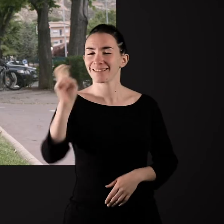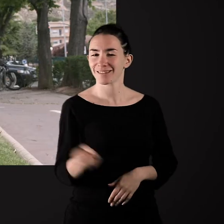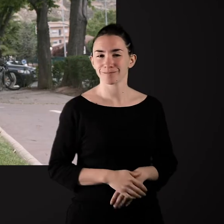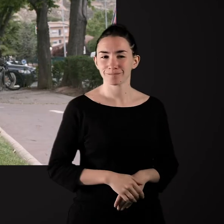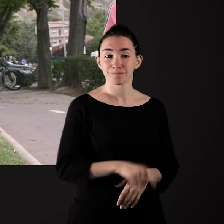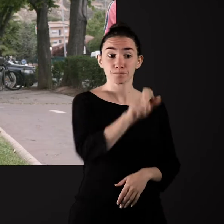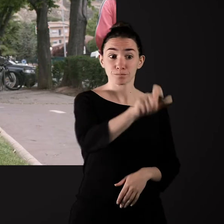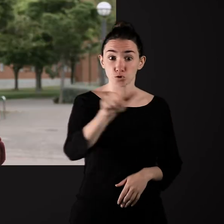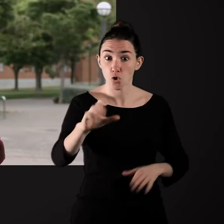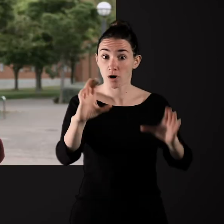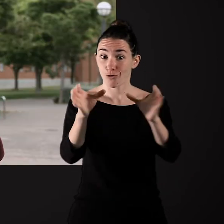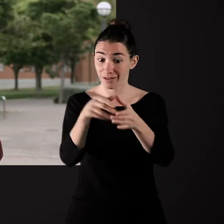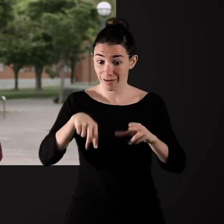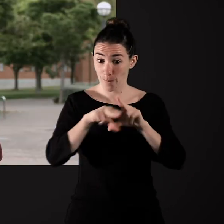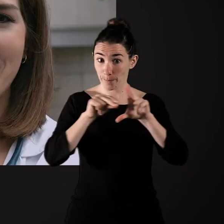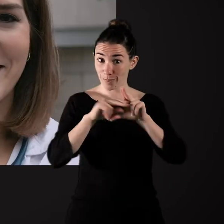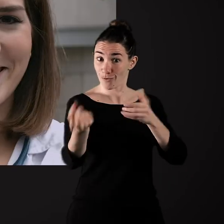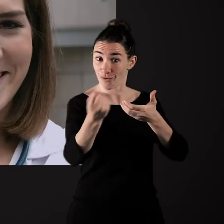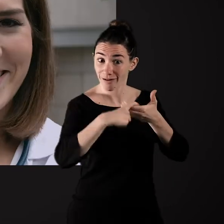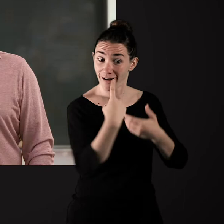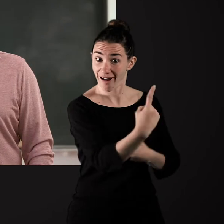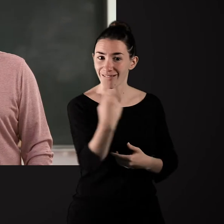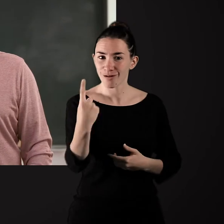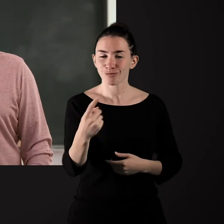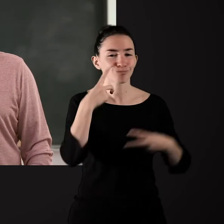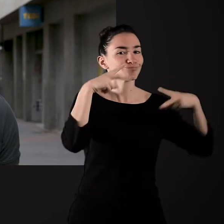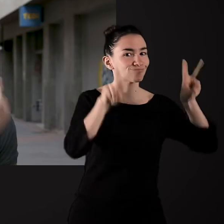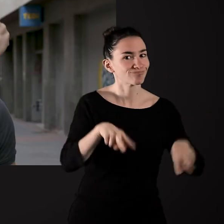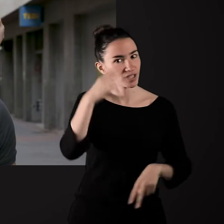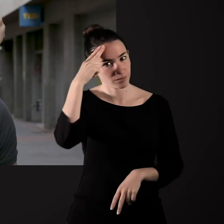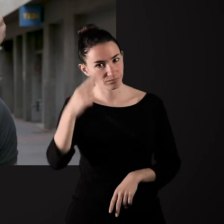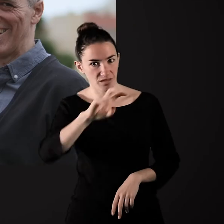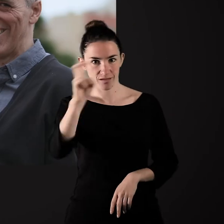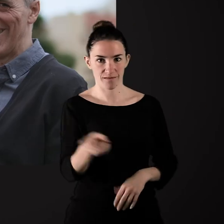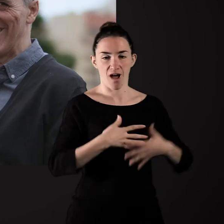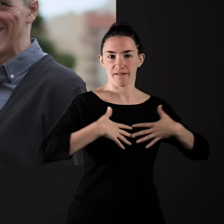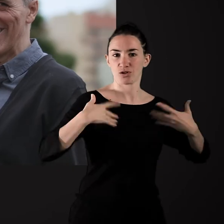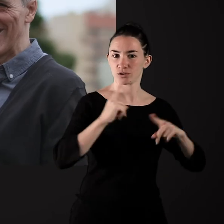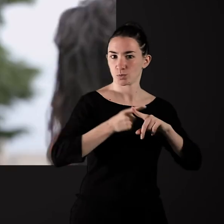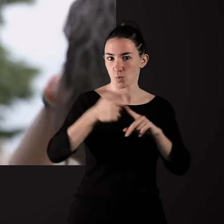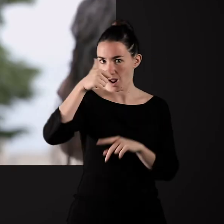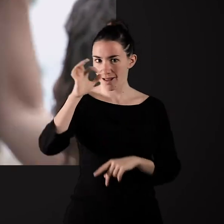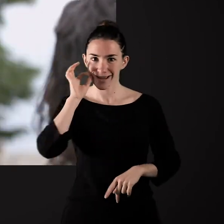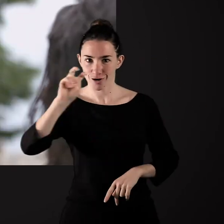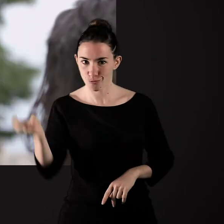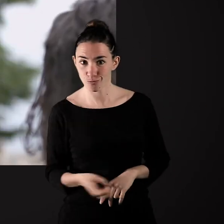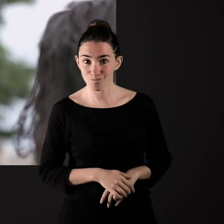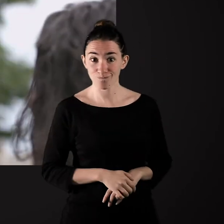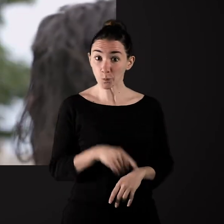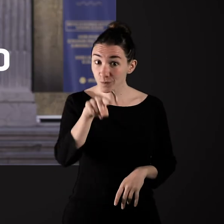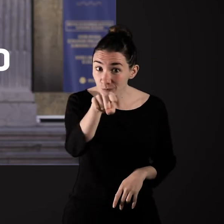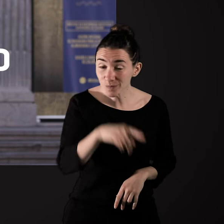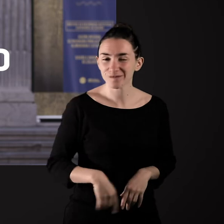diversa. Cada persona y colectivo participante en este vídeo reconoce y respeta la diversidad afectivo-sexual y de género. ¿Y